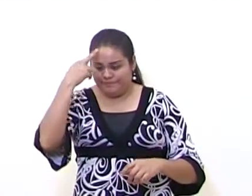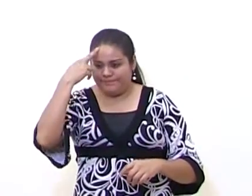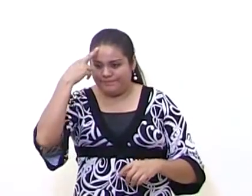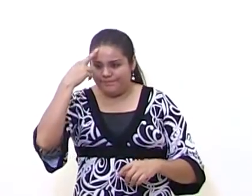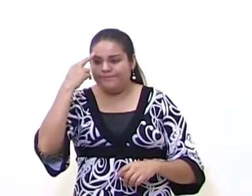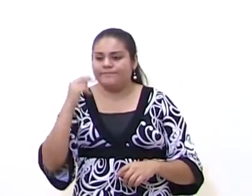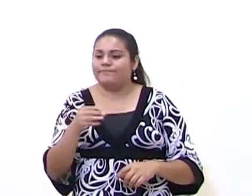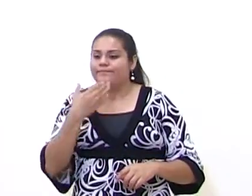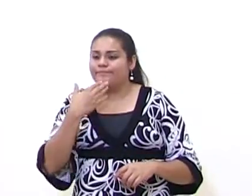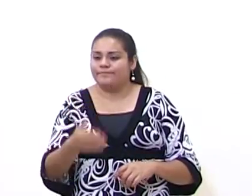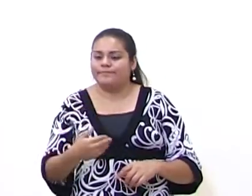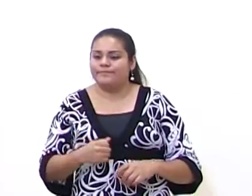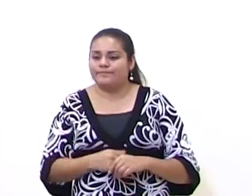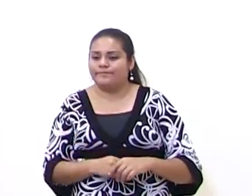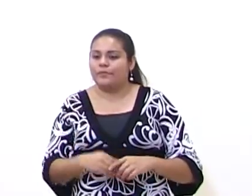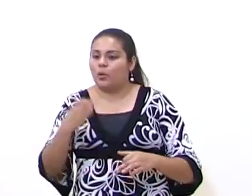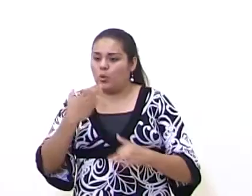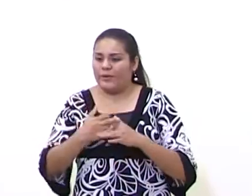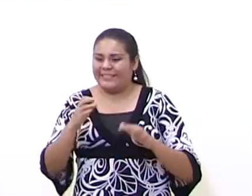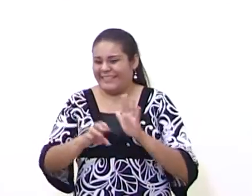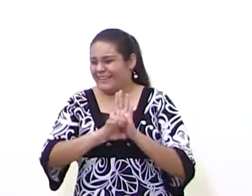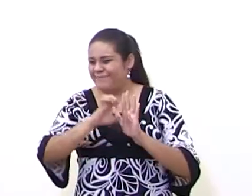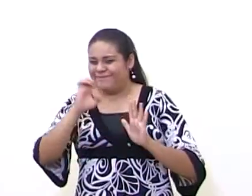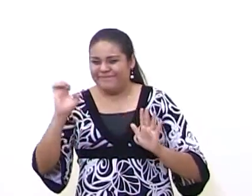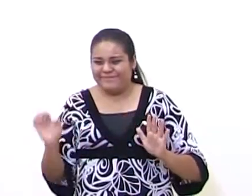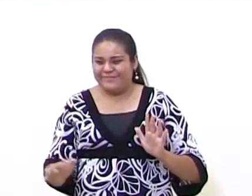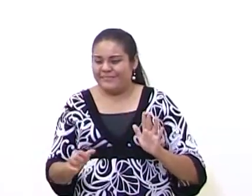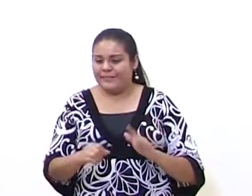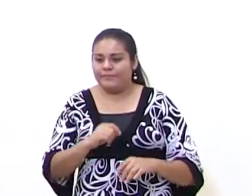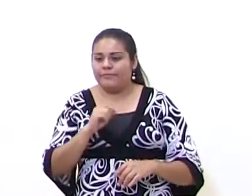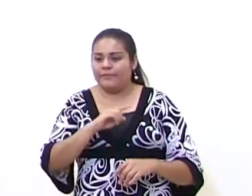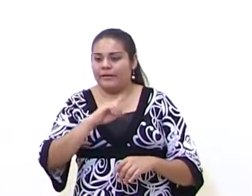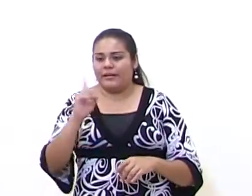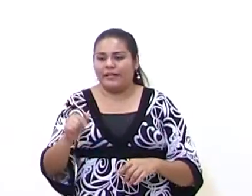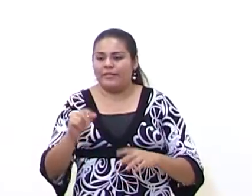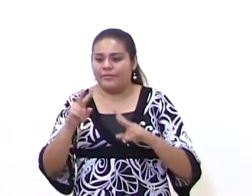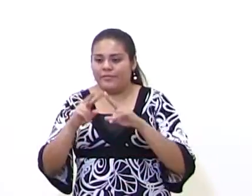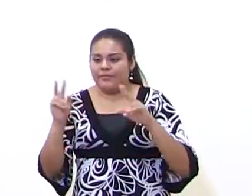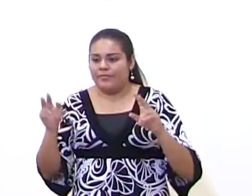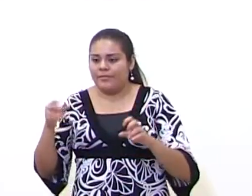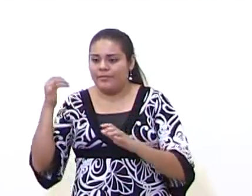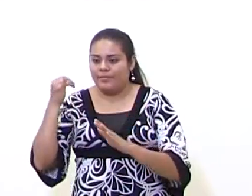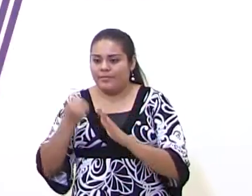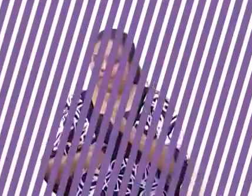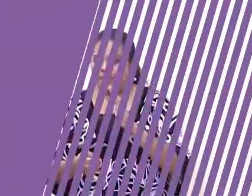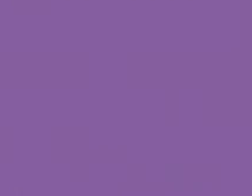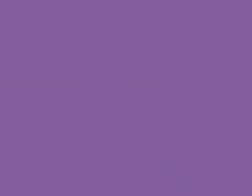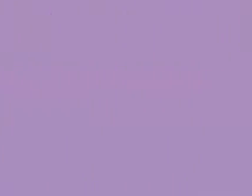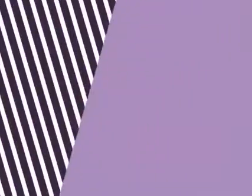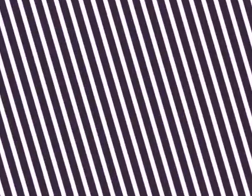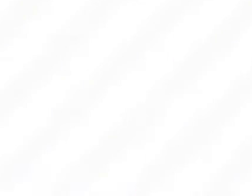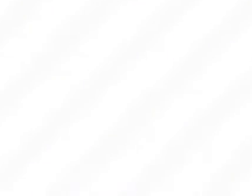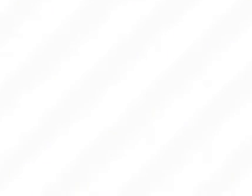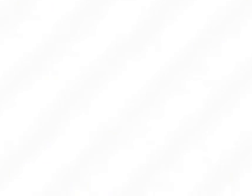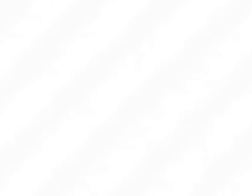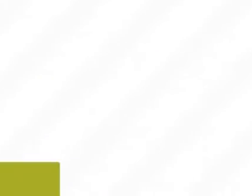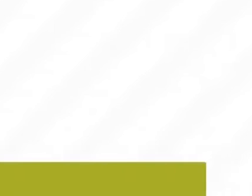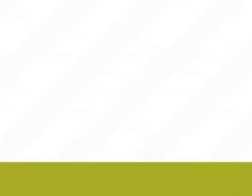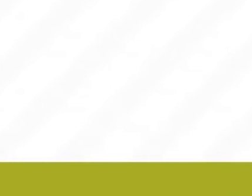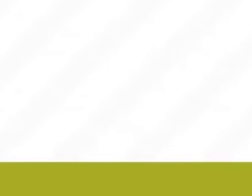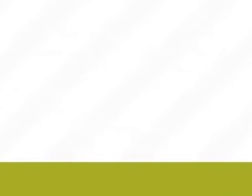reflexionemos algunos ejemplos para que ayude a entrar a la encuesta.